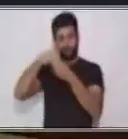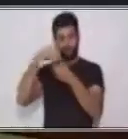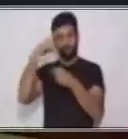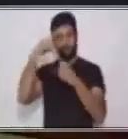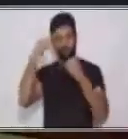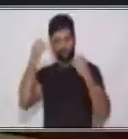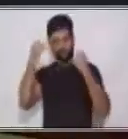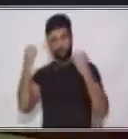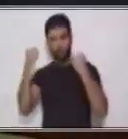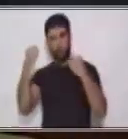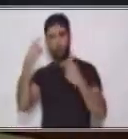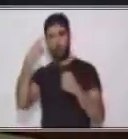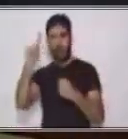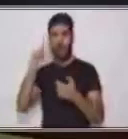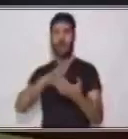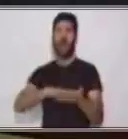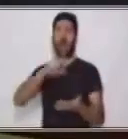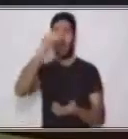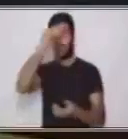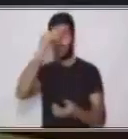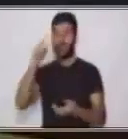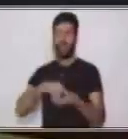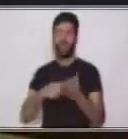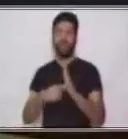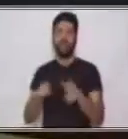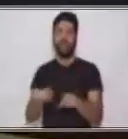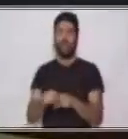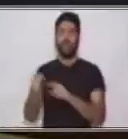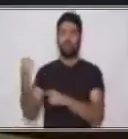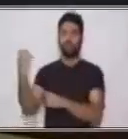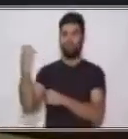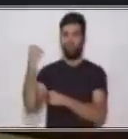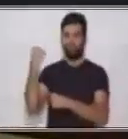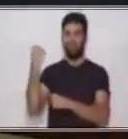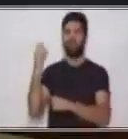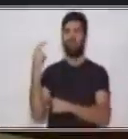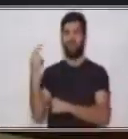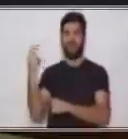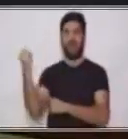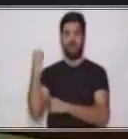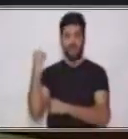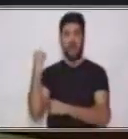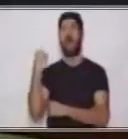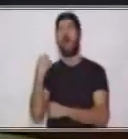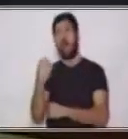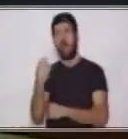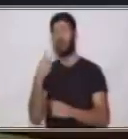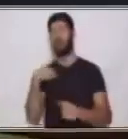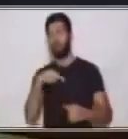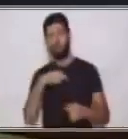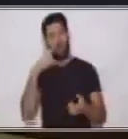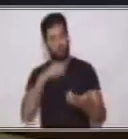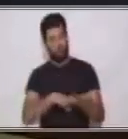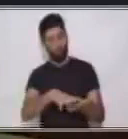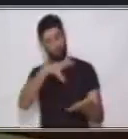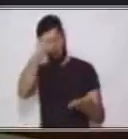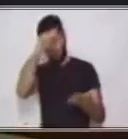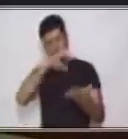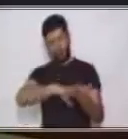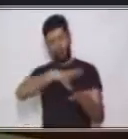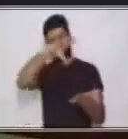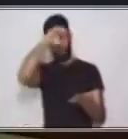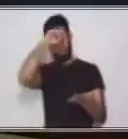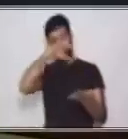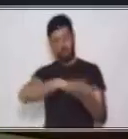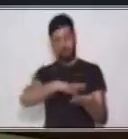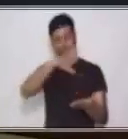aprendizaje. ¿Por qué la lectura es proteínico? Porque así es como nosotros nos vamos a identificar o nosotros nos vamos